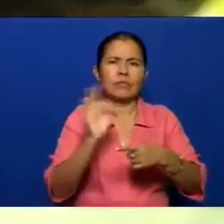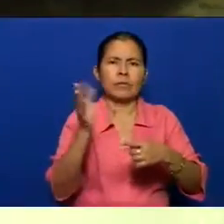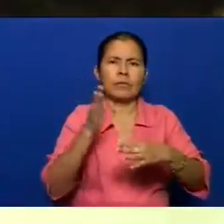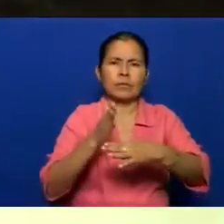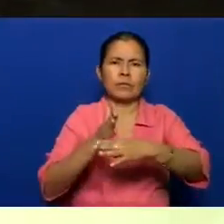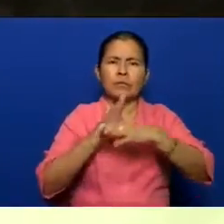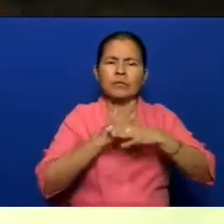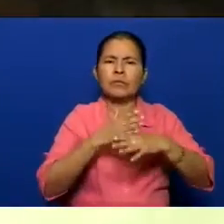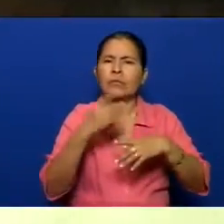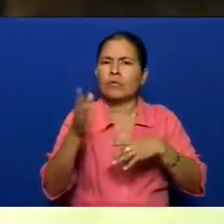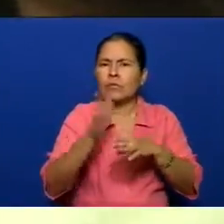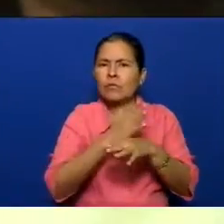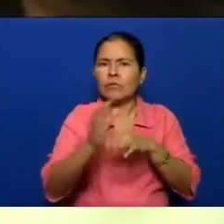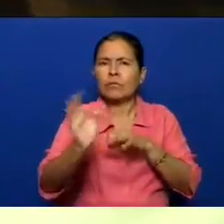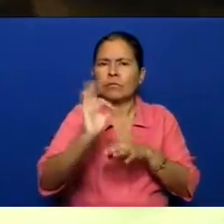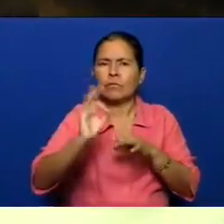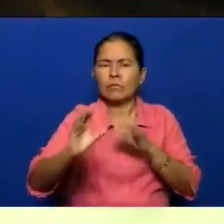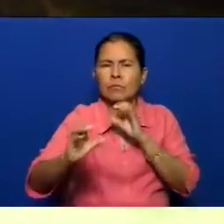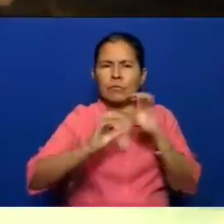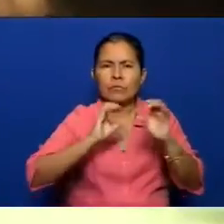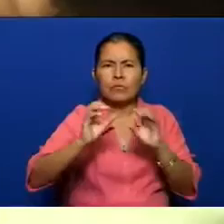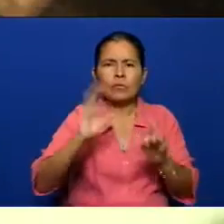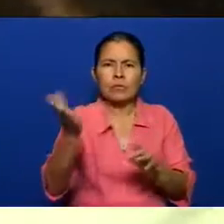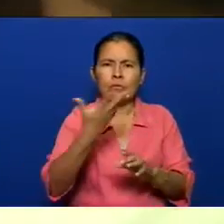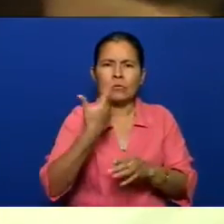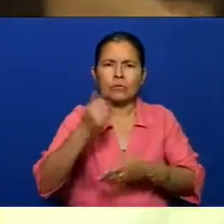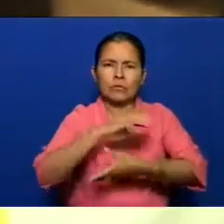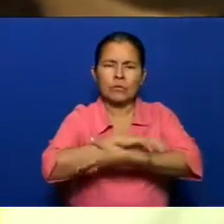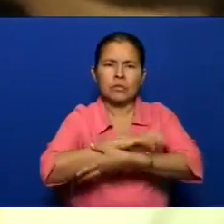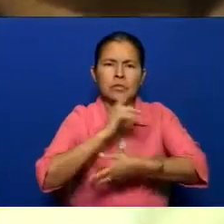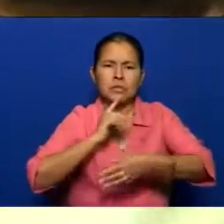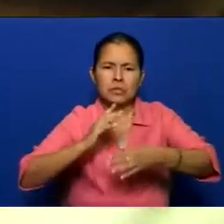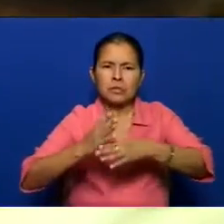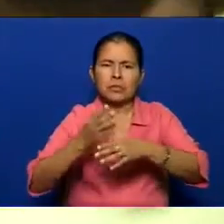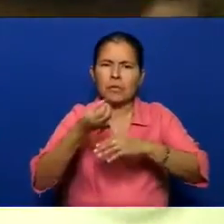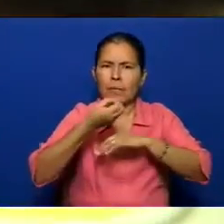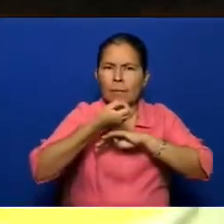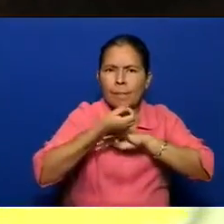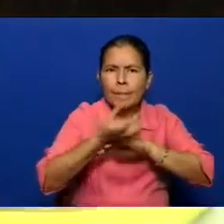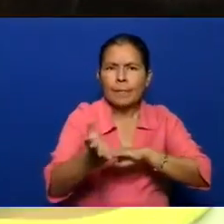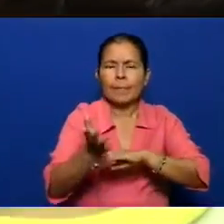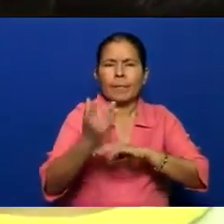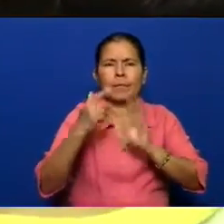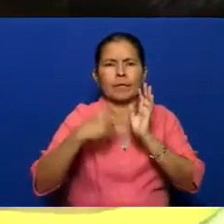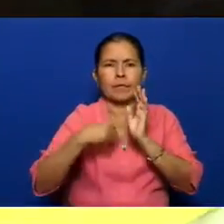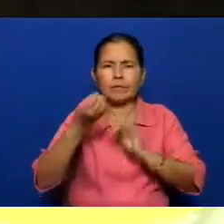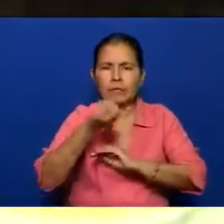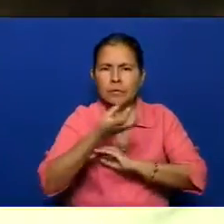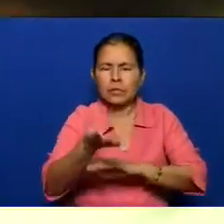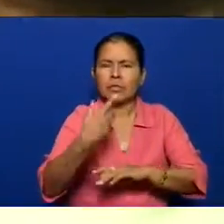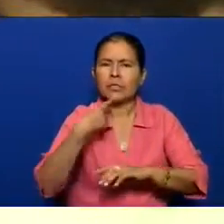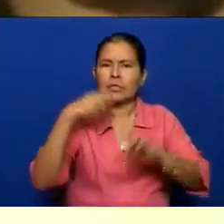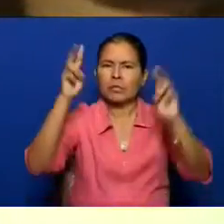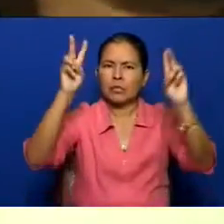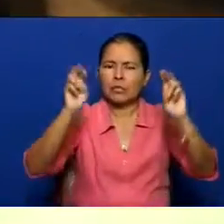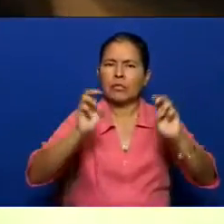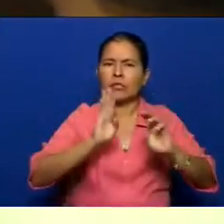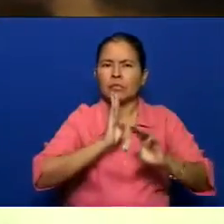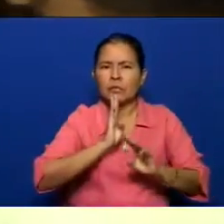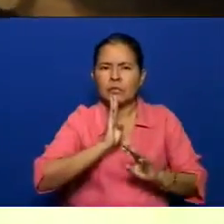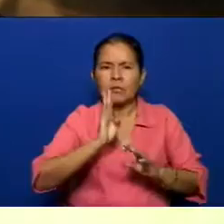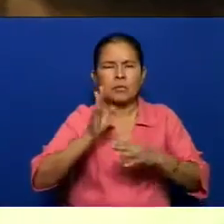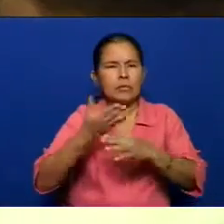los medios de comunicación con la colaboración de todos, se difunden mensajes, se previene, se habla sobre